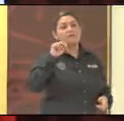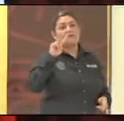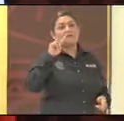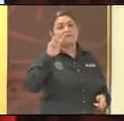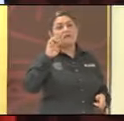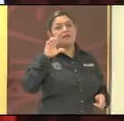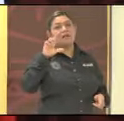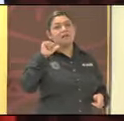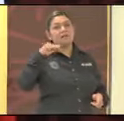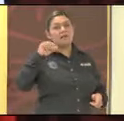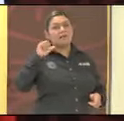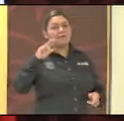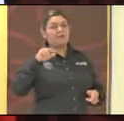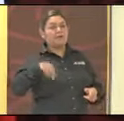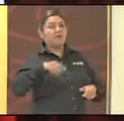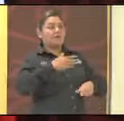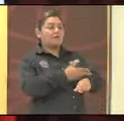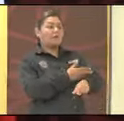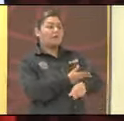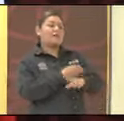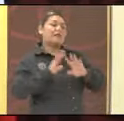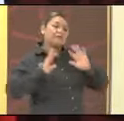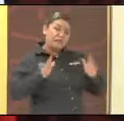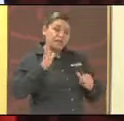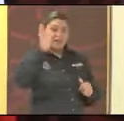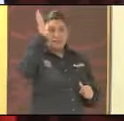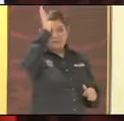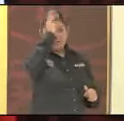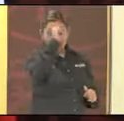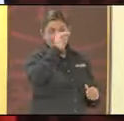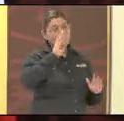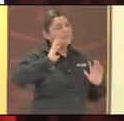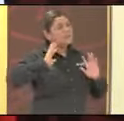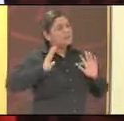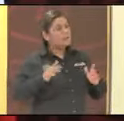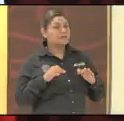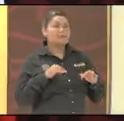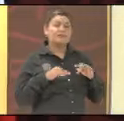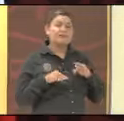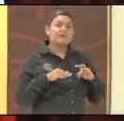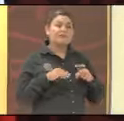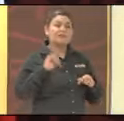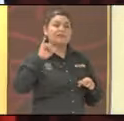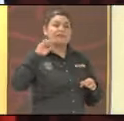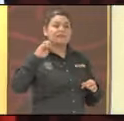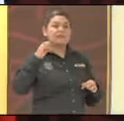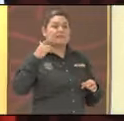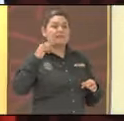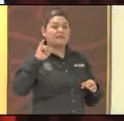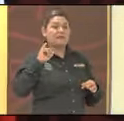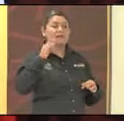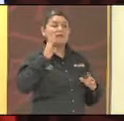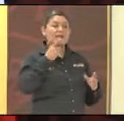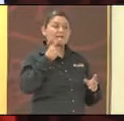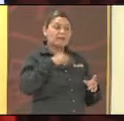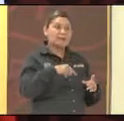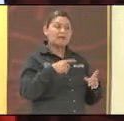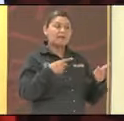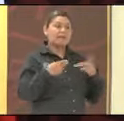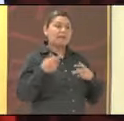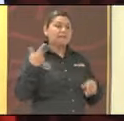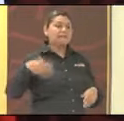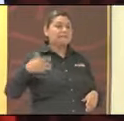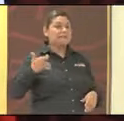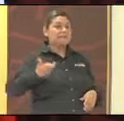Madero. Pero ya hubo el acuerdo, ya se está trabajando con INEGI, con este aparato que les digo que costó una